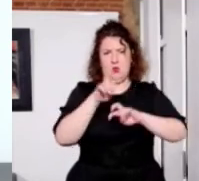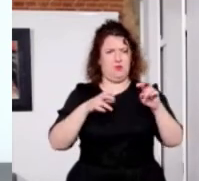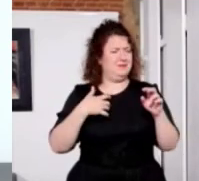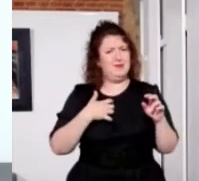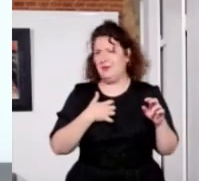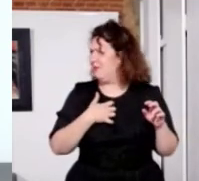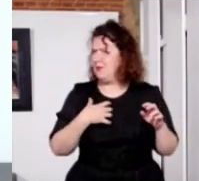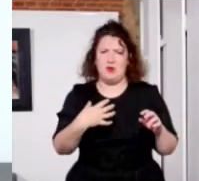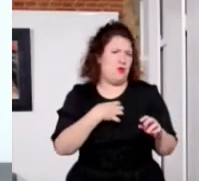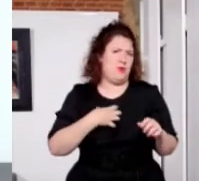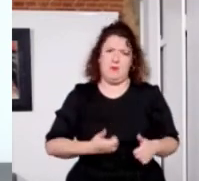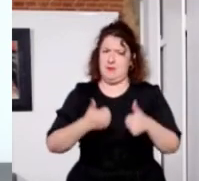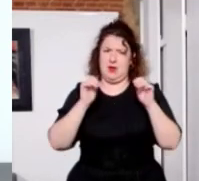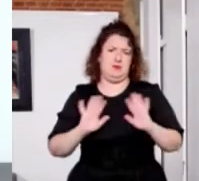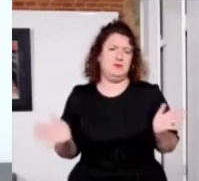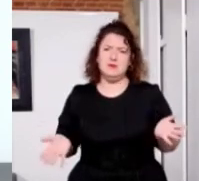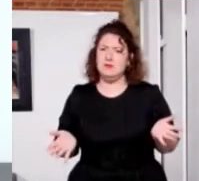Para que no haya empresarios